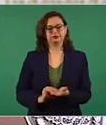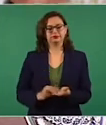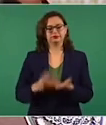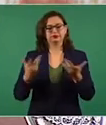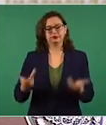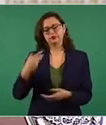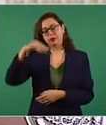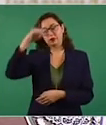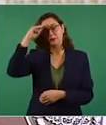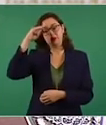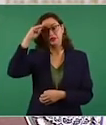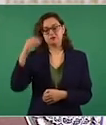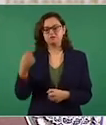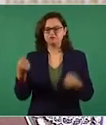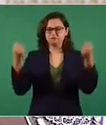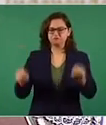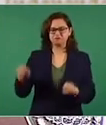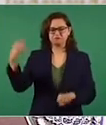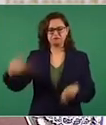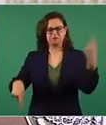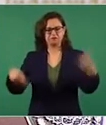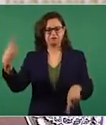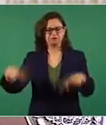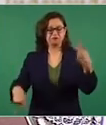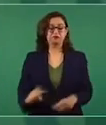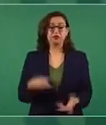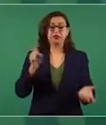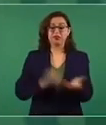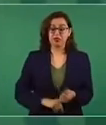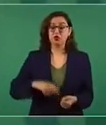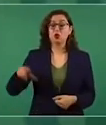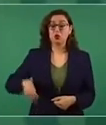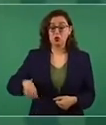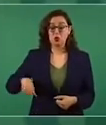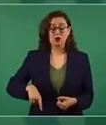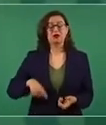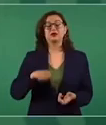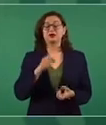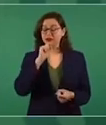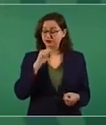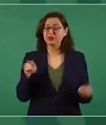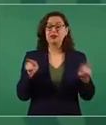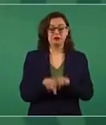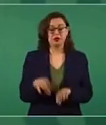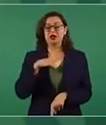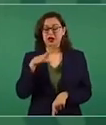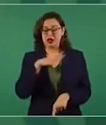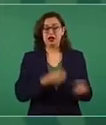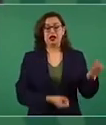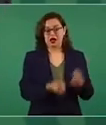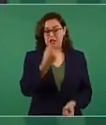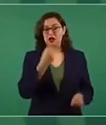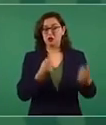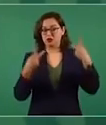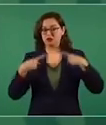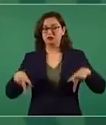del gobierno de estas concepciones burocráticas, autoritarias, y desde